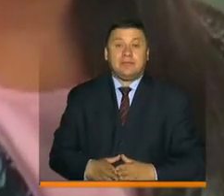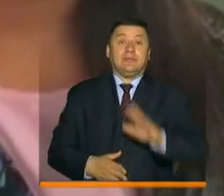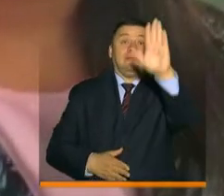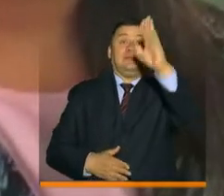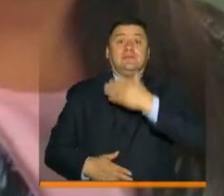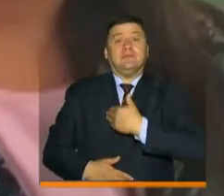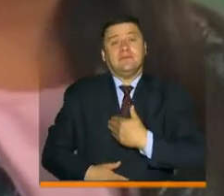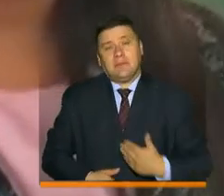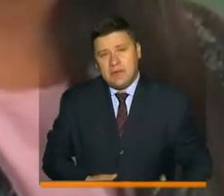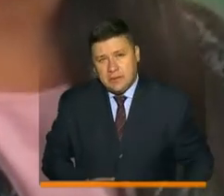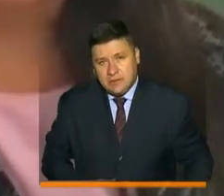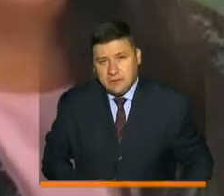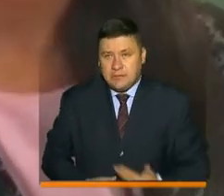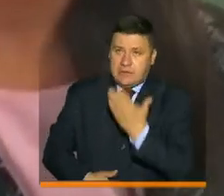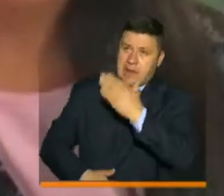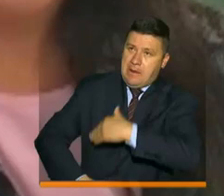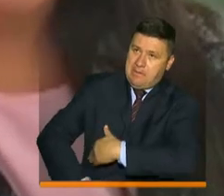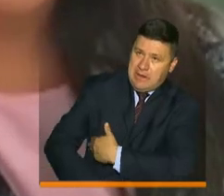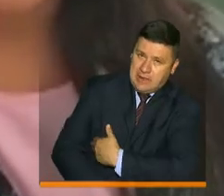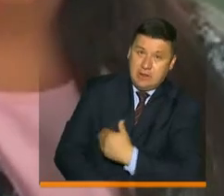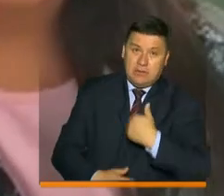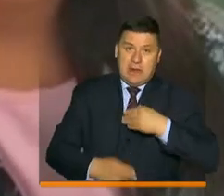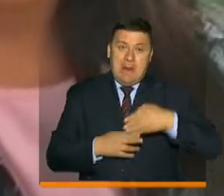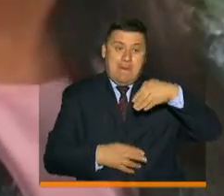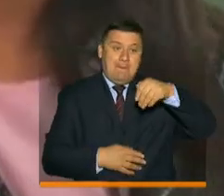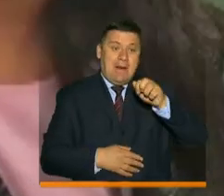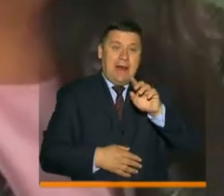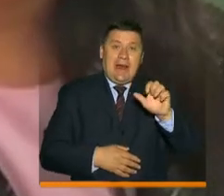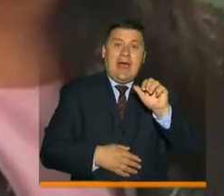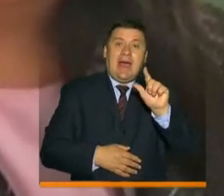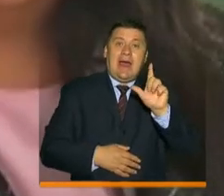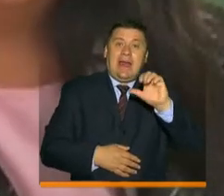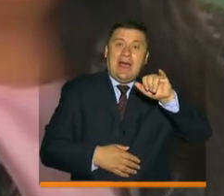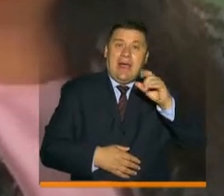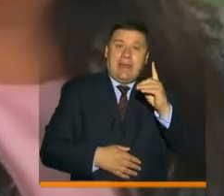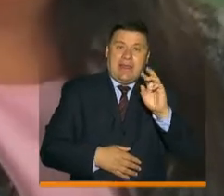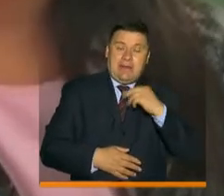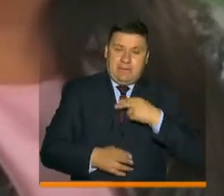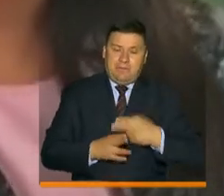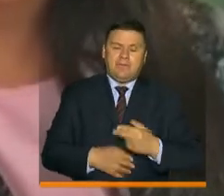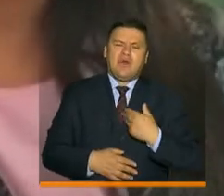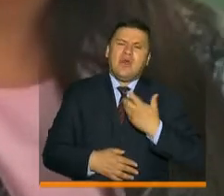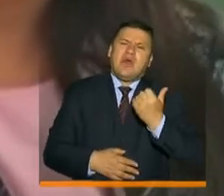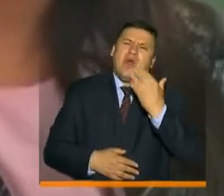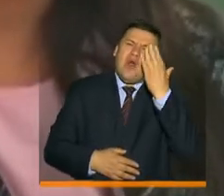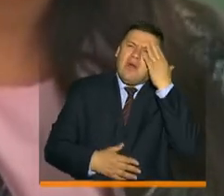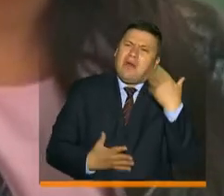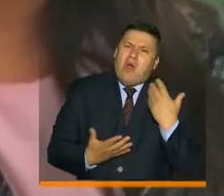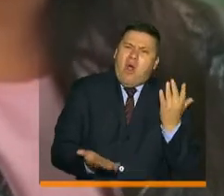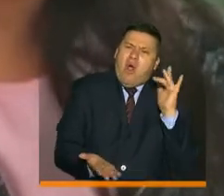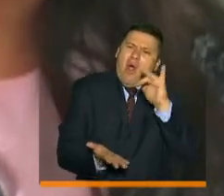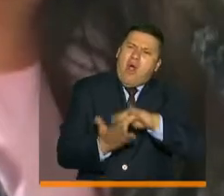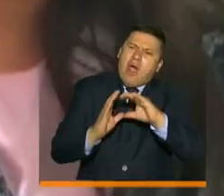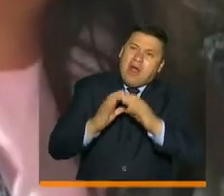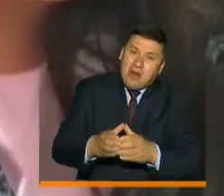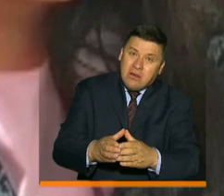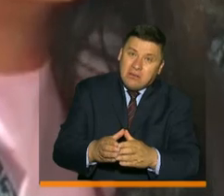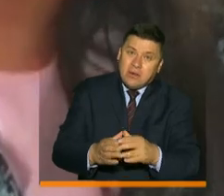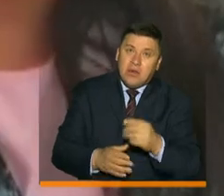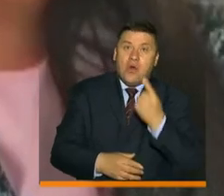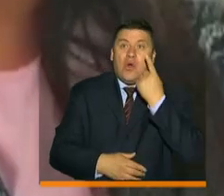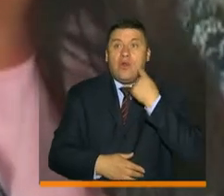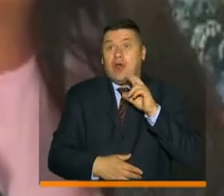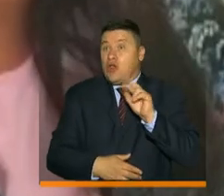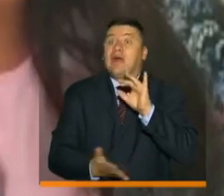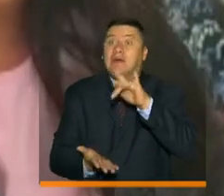Señor presidente, señora ministra, soy María Alejandra. Quiero saber, ¿cómo va a ser el regreso a clases? ¿Vamos a ir un día sí